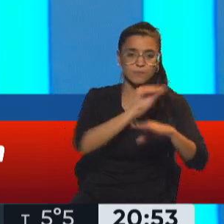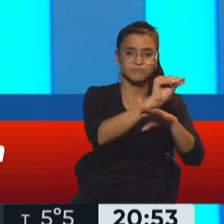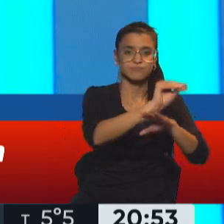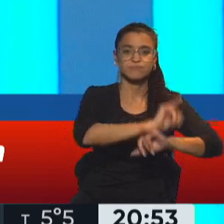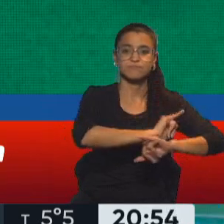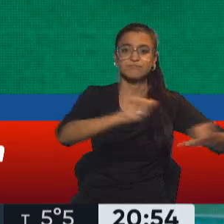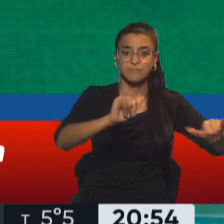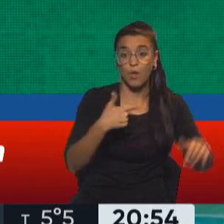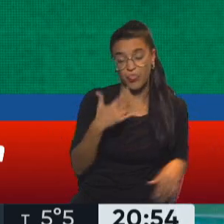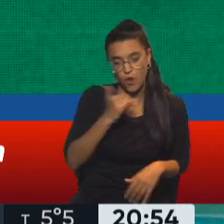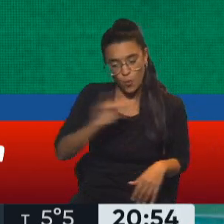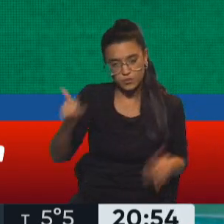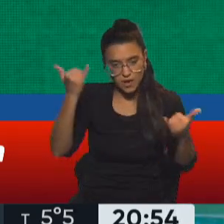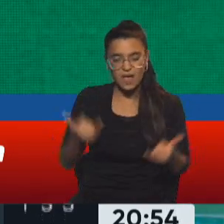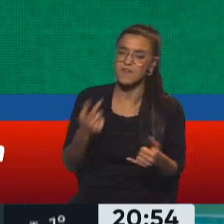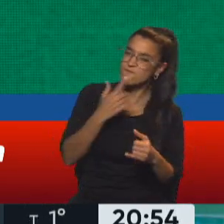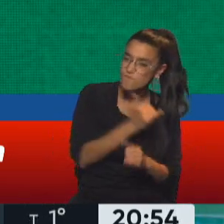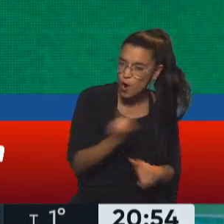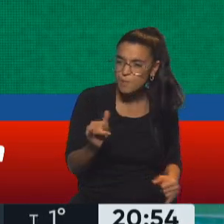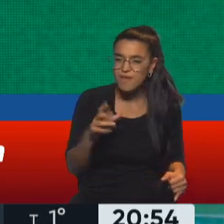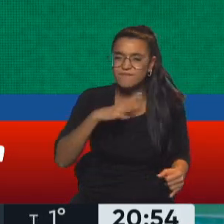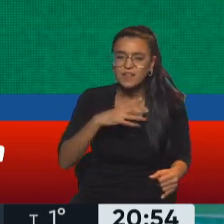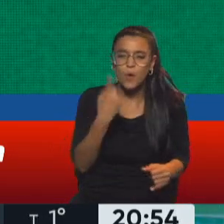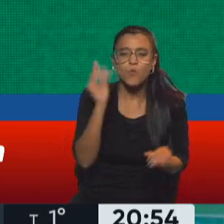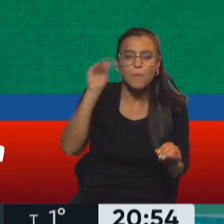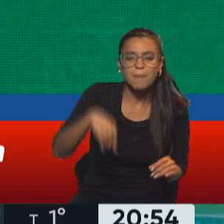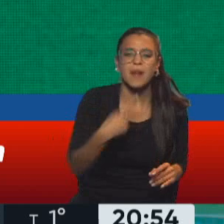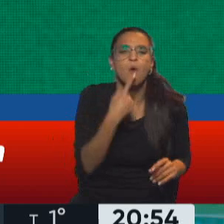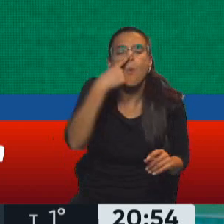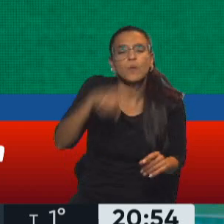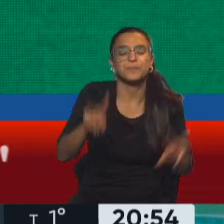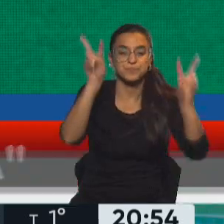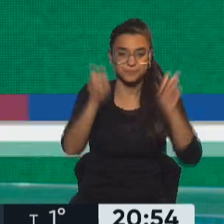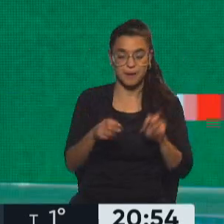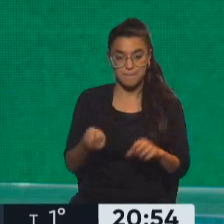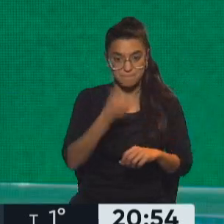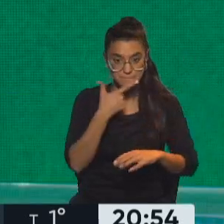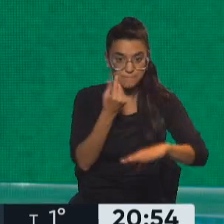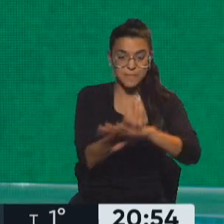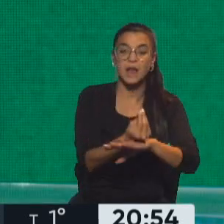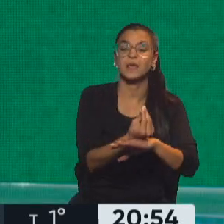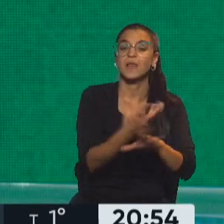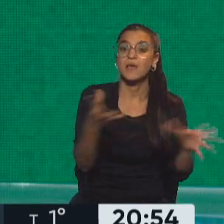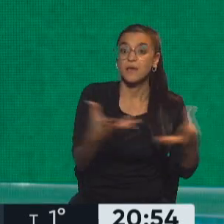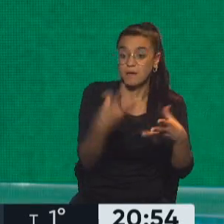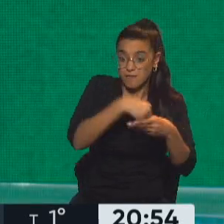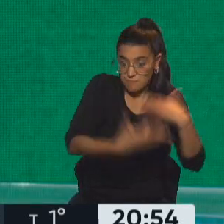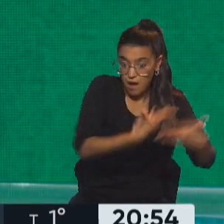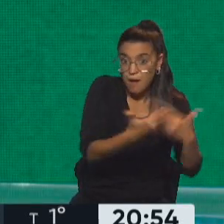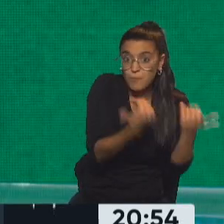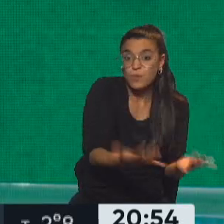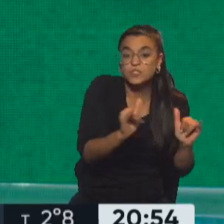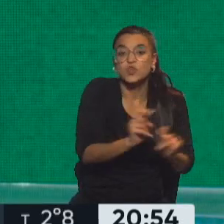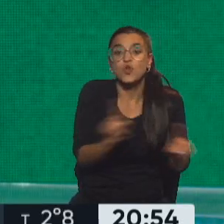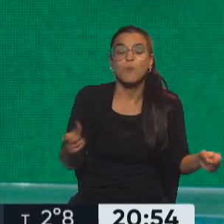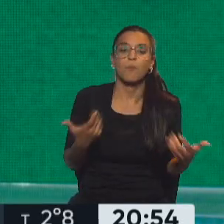por plagio. Lo denunciaron por plagio. Nos queda un informecito más, pero para cerrar este tema, al final, ¿Macri suma o no suma? Porque supuestamente sale a la campaña